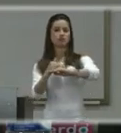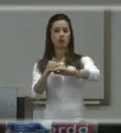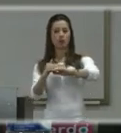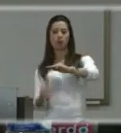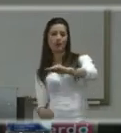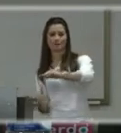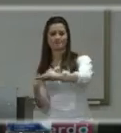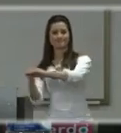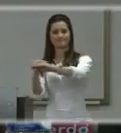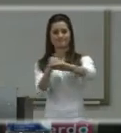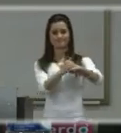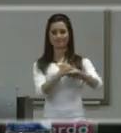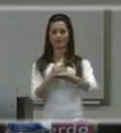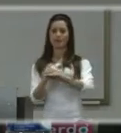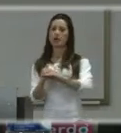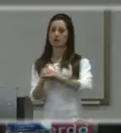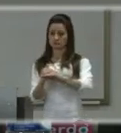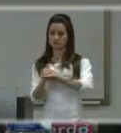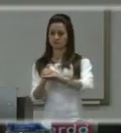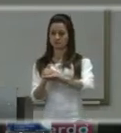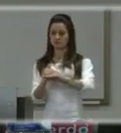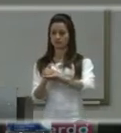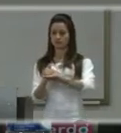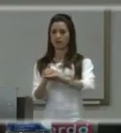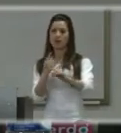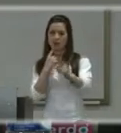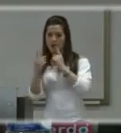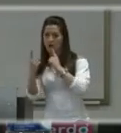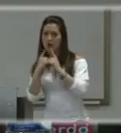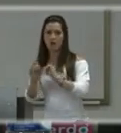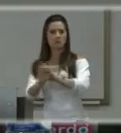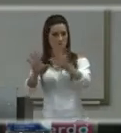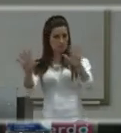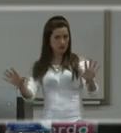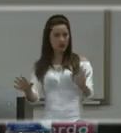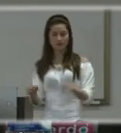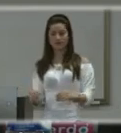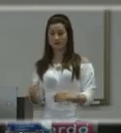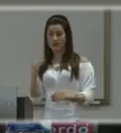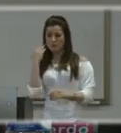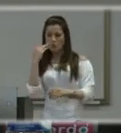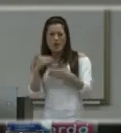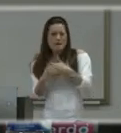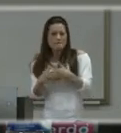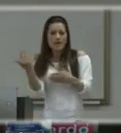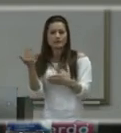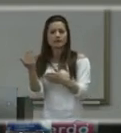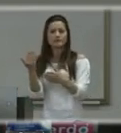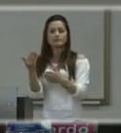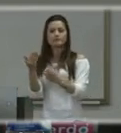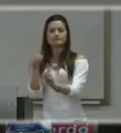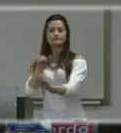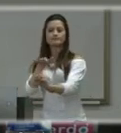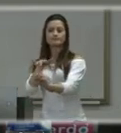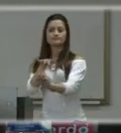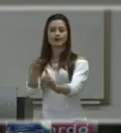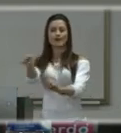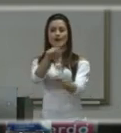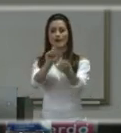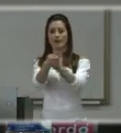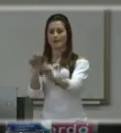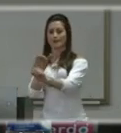Y adicionalmente fue una de las pioneras en precisamente en generar este cambio y lo hizo por su cuenta. En